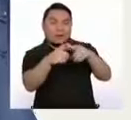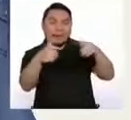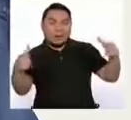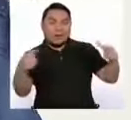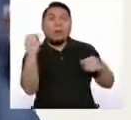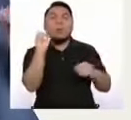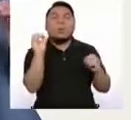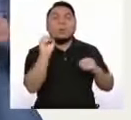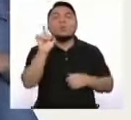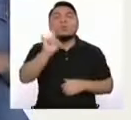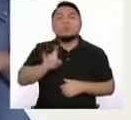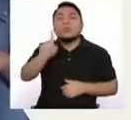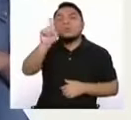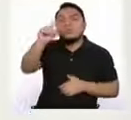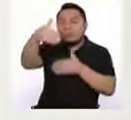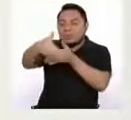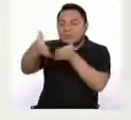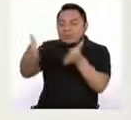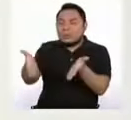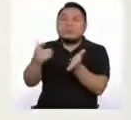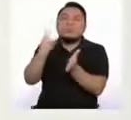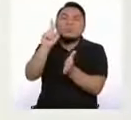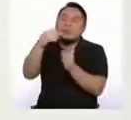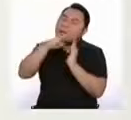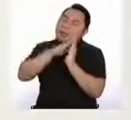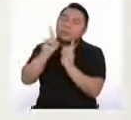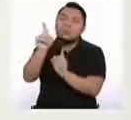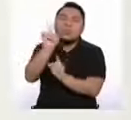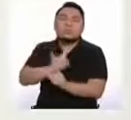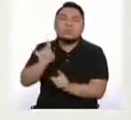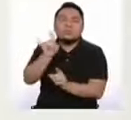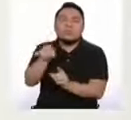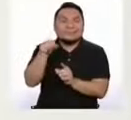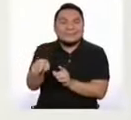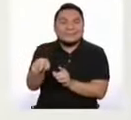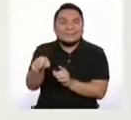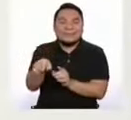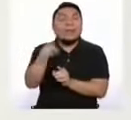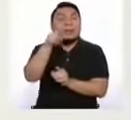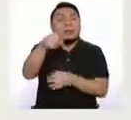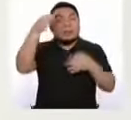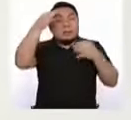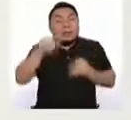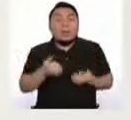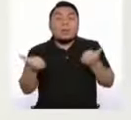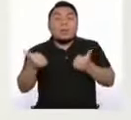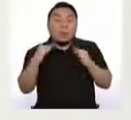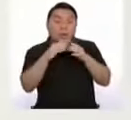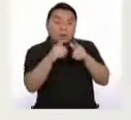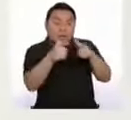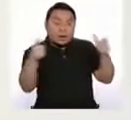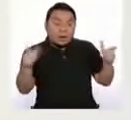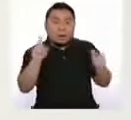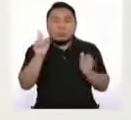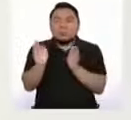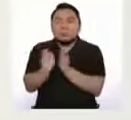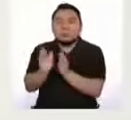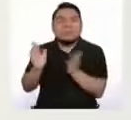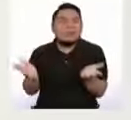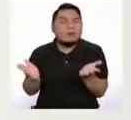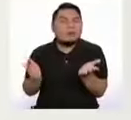que hayamos decidido en qué lugar vamos a jugar, lo ideal